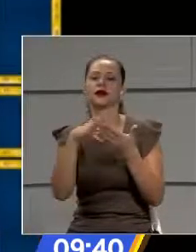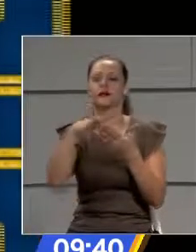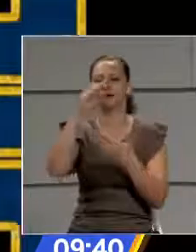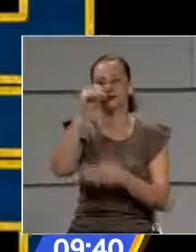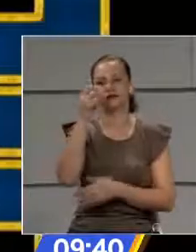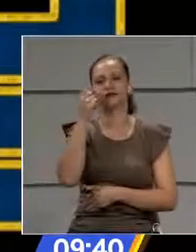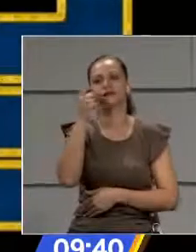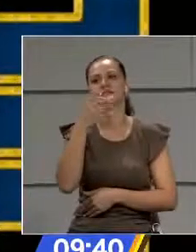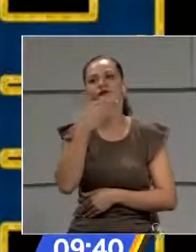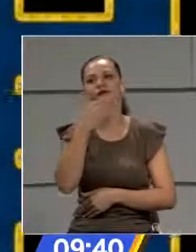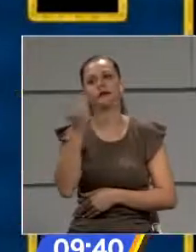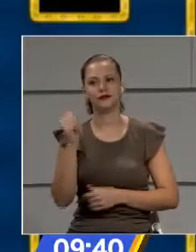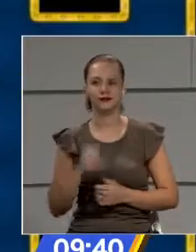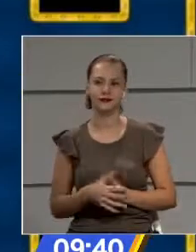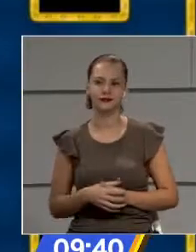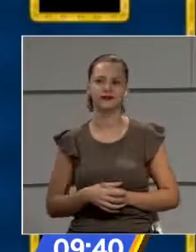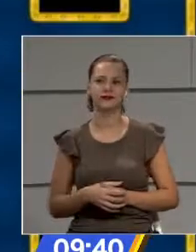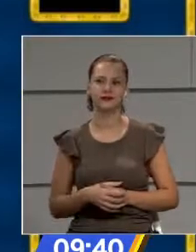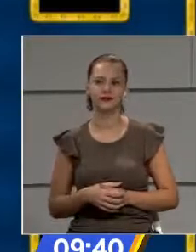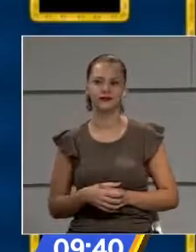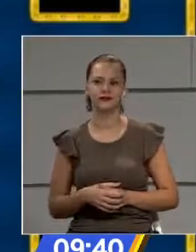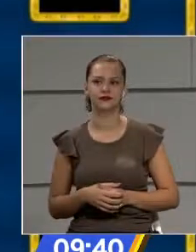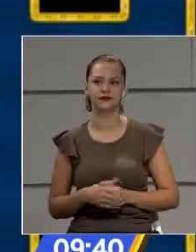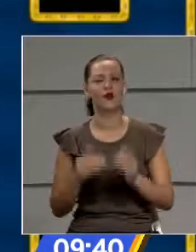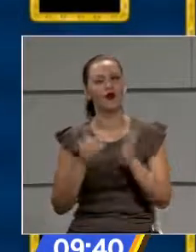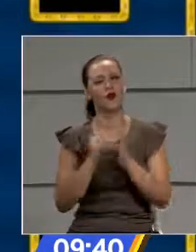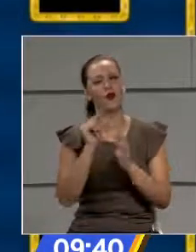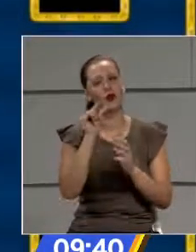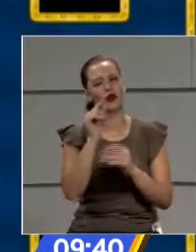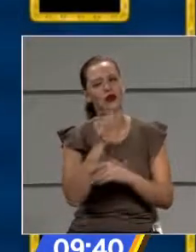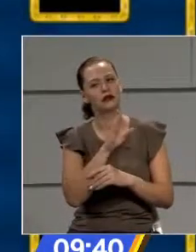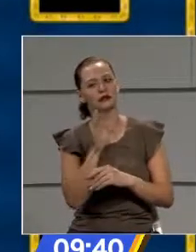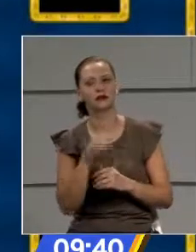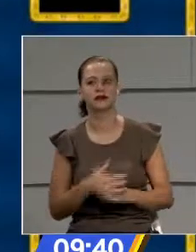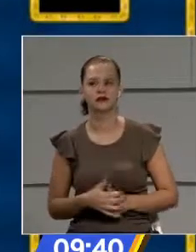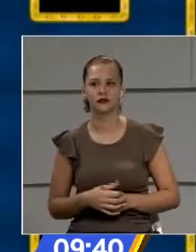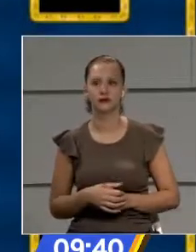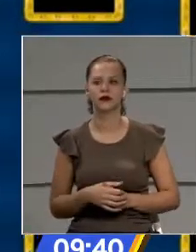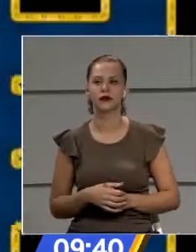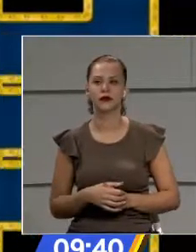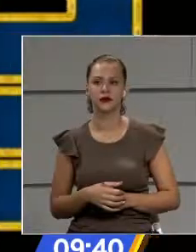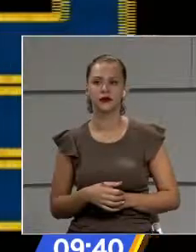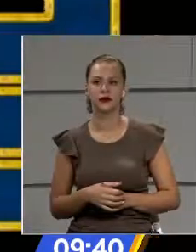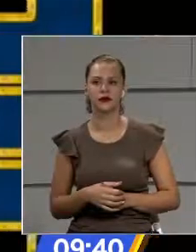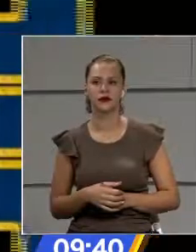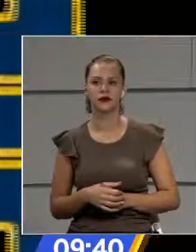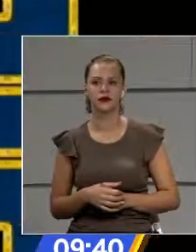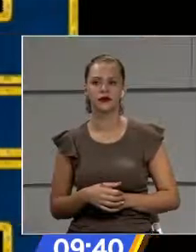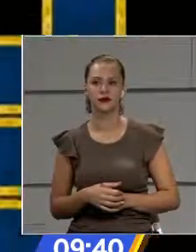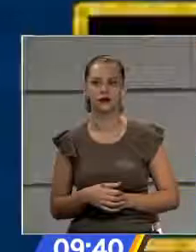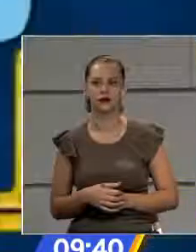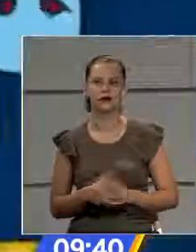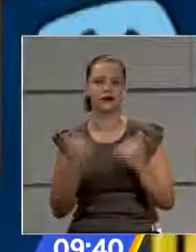haciendo mucho mejor. ¡Ay, se pasó otra vez un poquito! ¡Vamos, vamos!